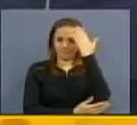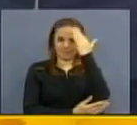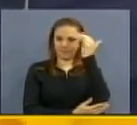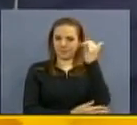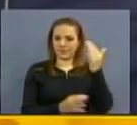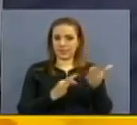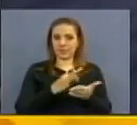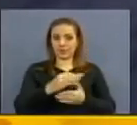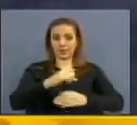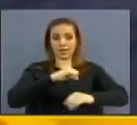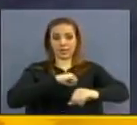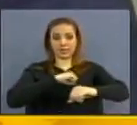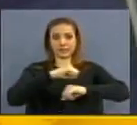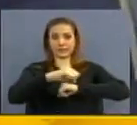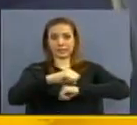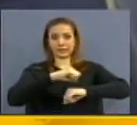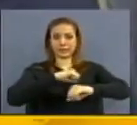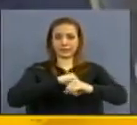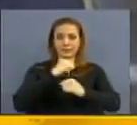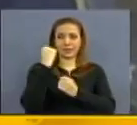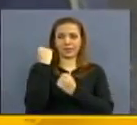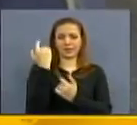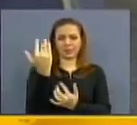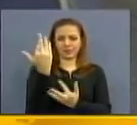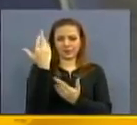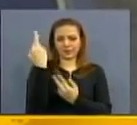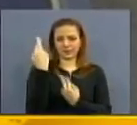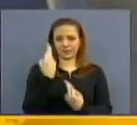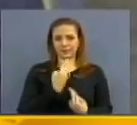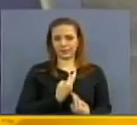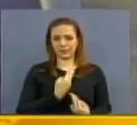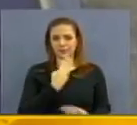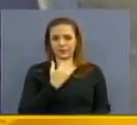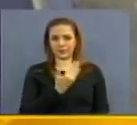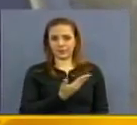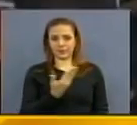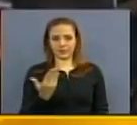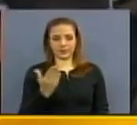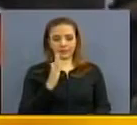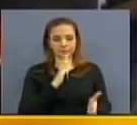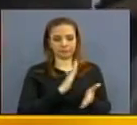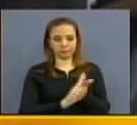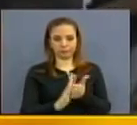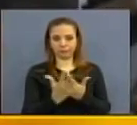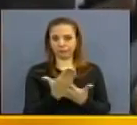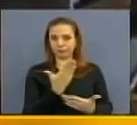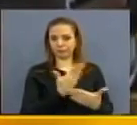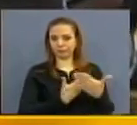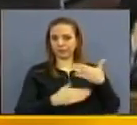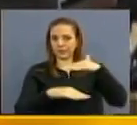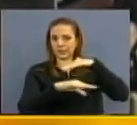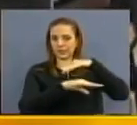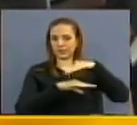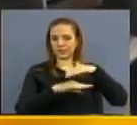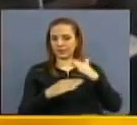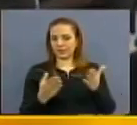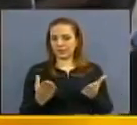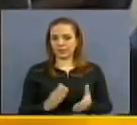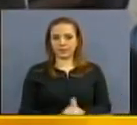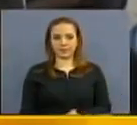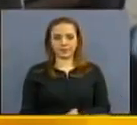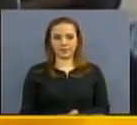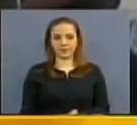pueblo está desesperado, esperando respuesta. Hay situaciones de que se nos escapan de la mano las bases. ¿Bases quieren superar en este momento